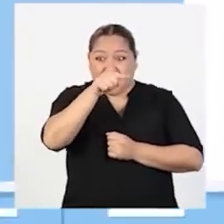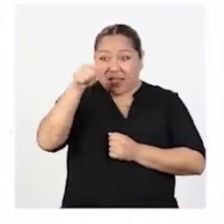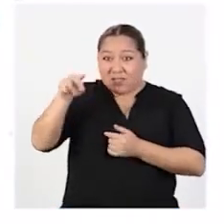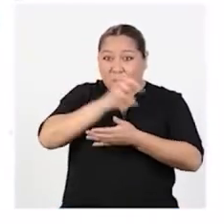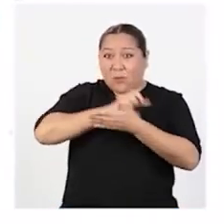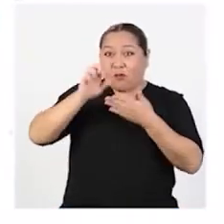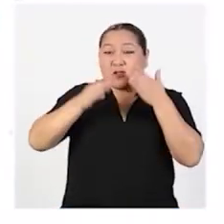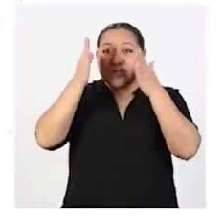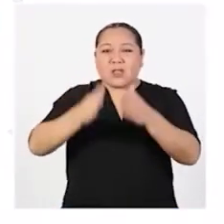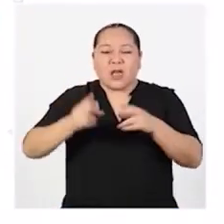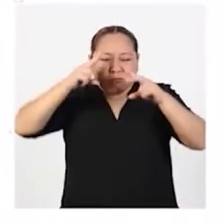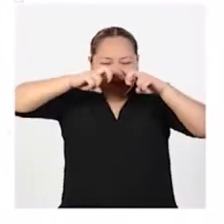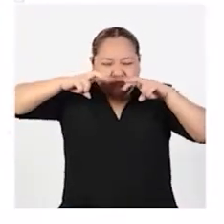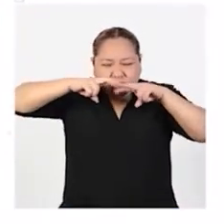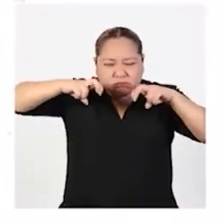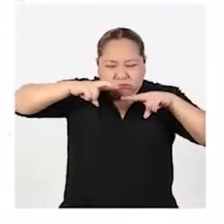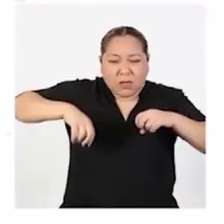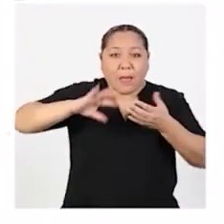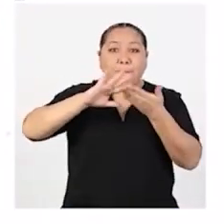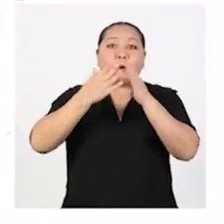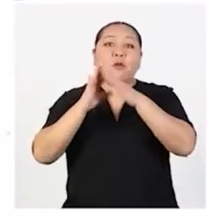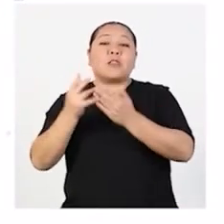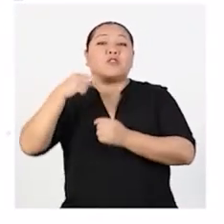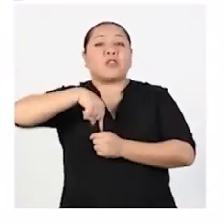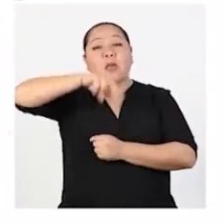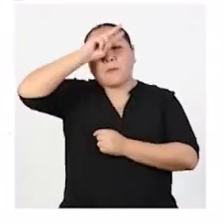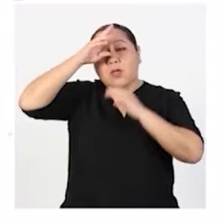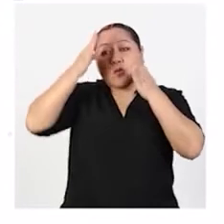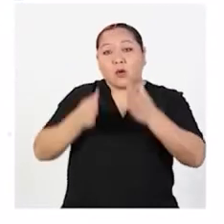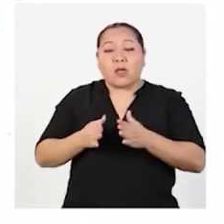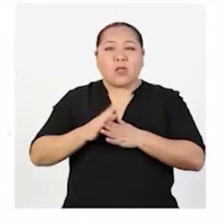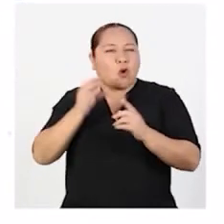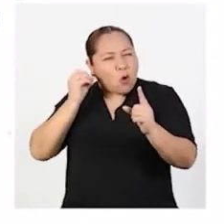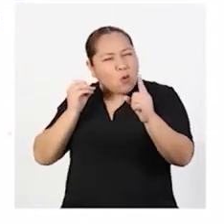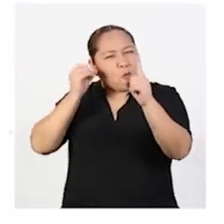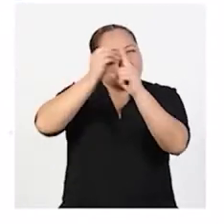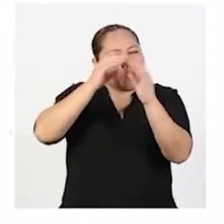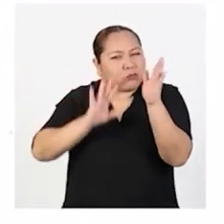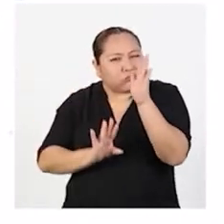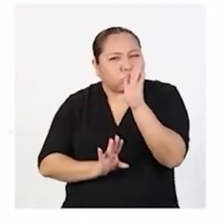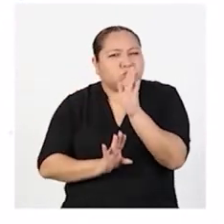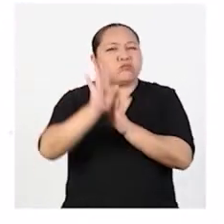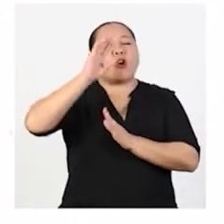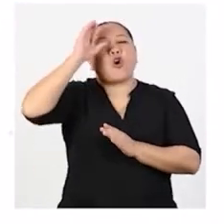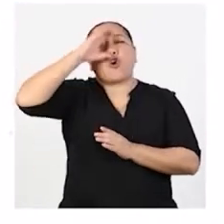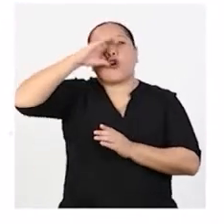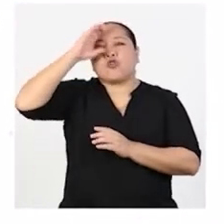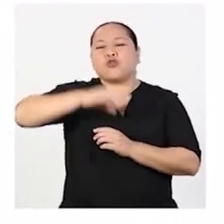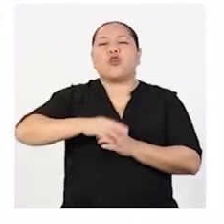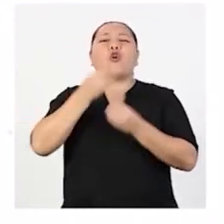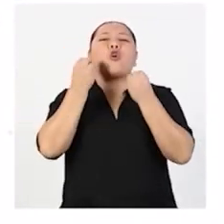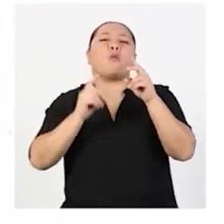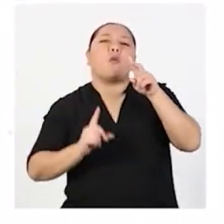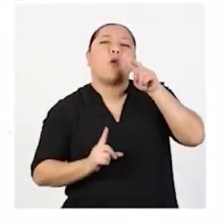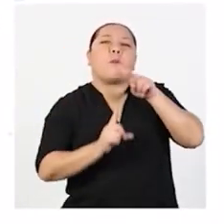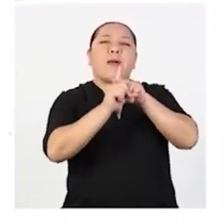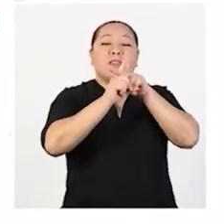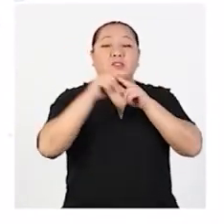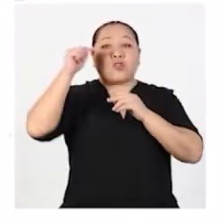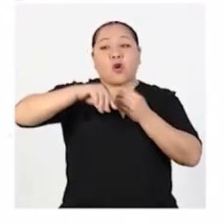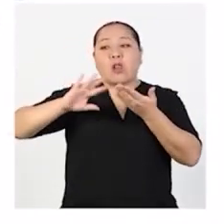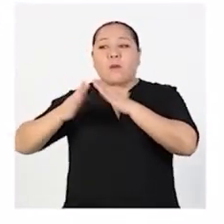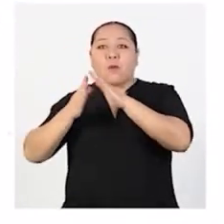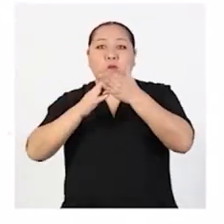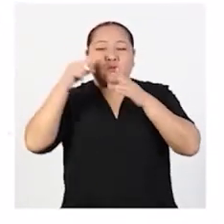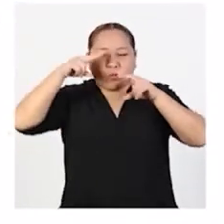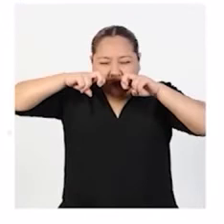Jesús Córdoba, Ricardo Fullita, José Sandoval, Jaime Descayox, Margarita Velázquez, Calen Tábara y Claudia Barleta.